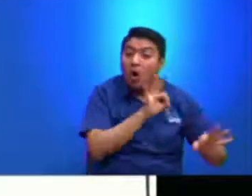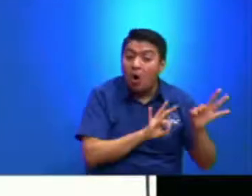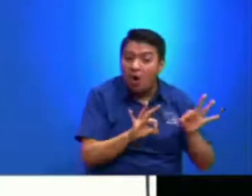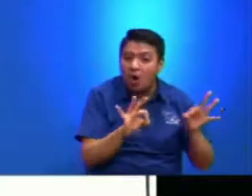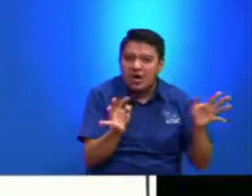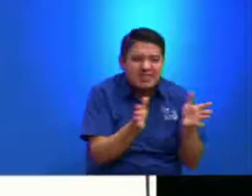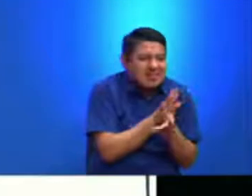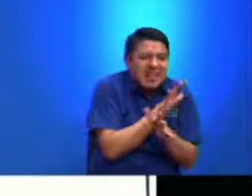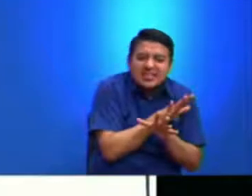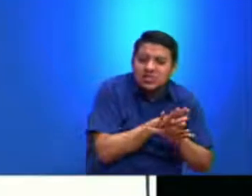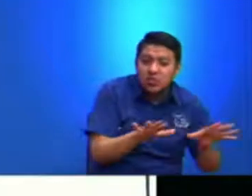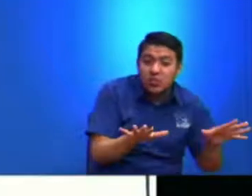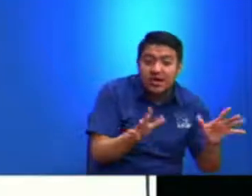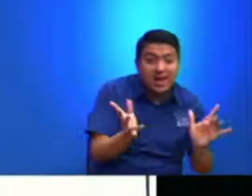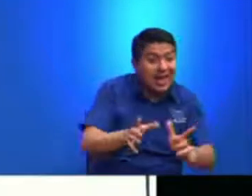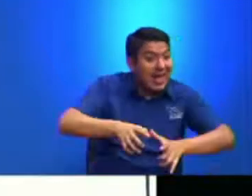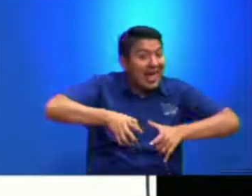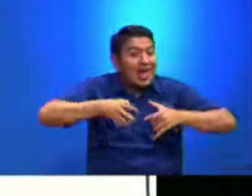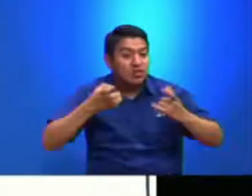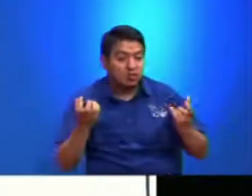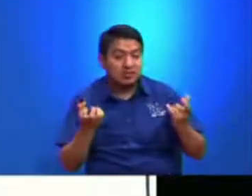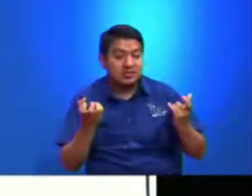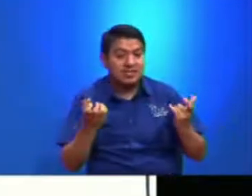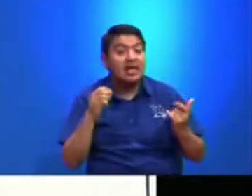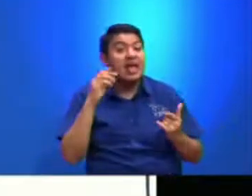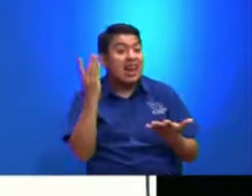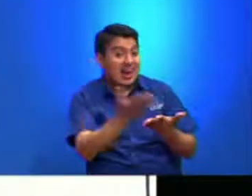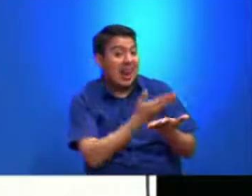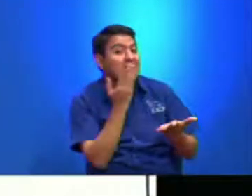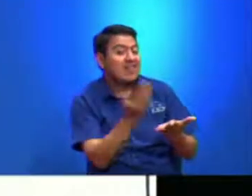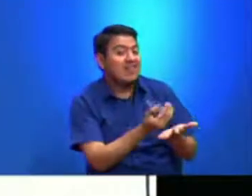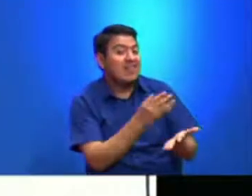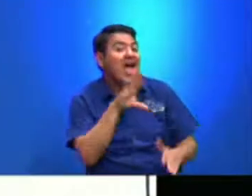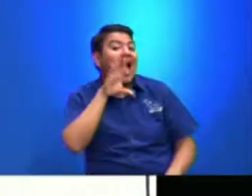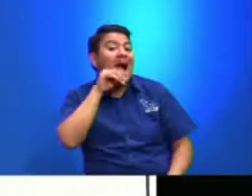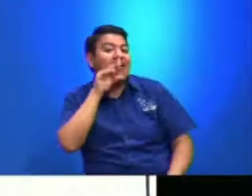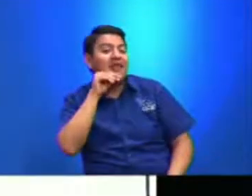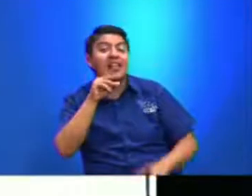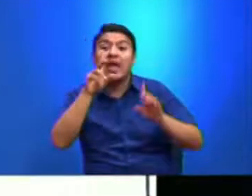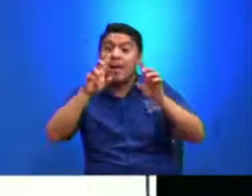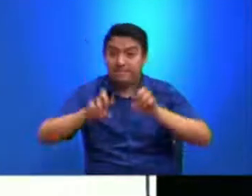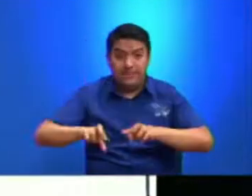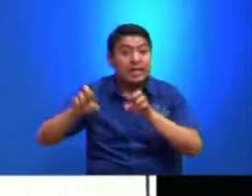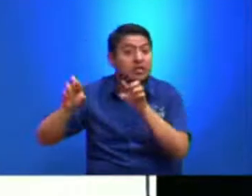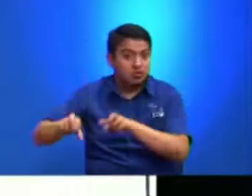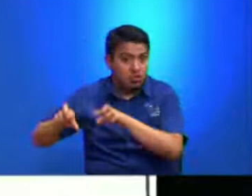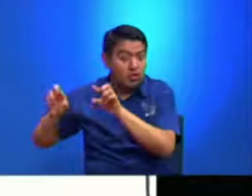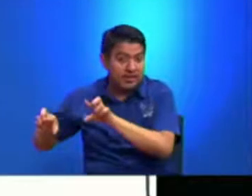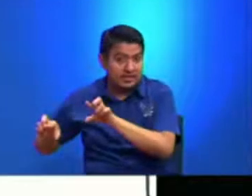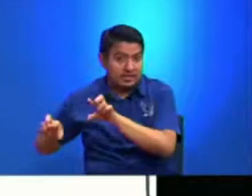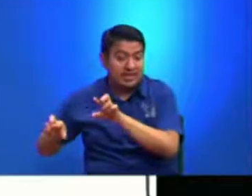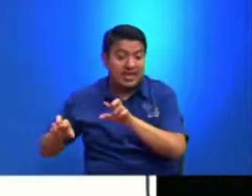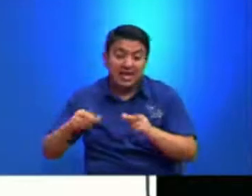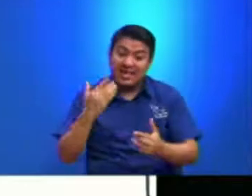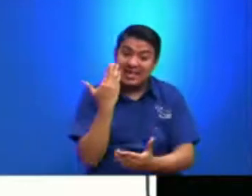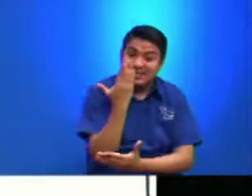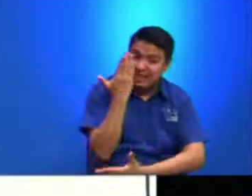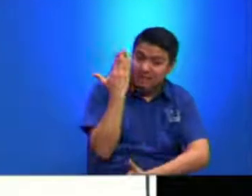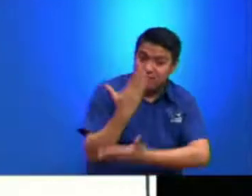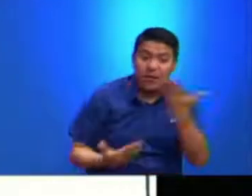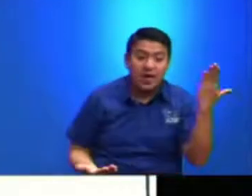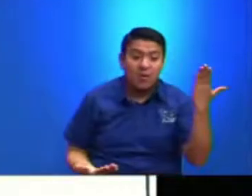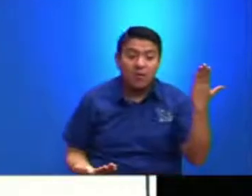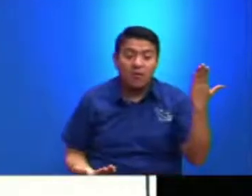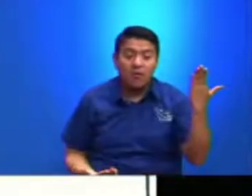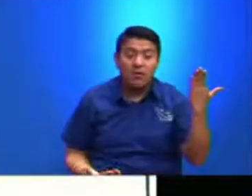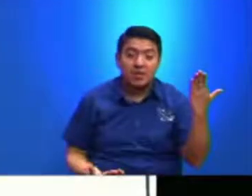Mire, parched with the sun quiere decir secado por el sol. Esa es otra perspectiva que tenemos que ver de